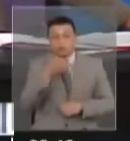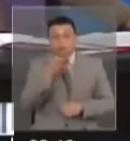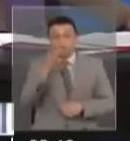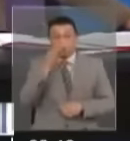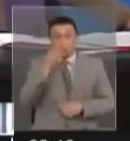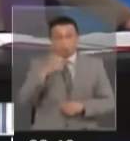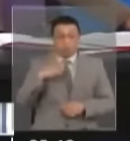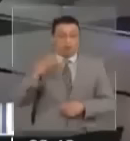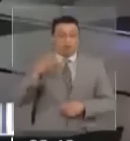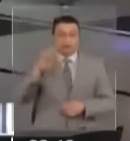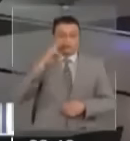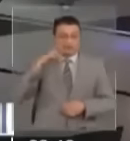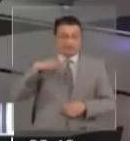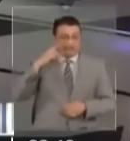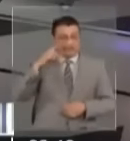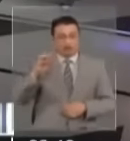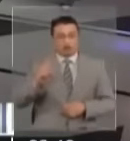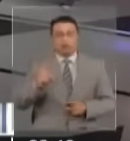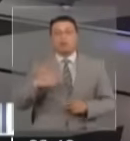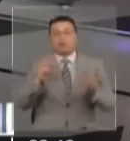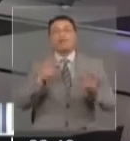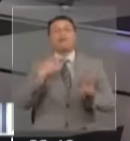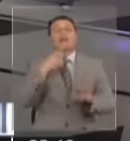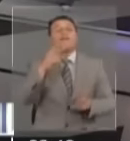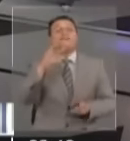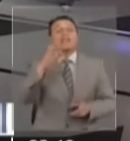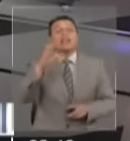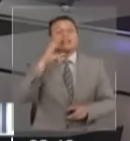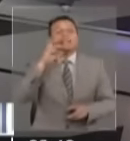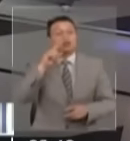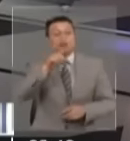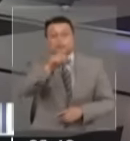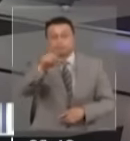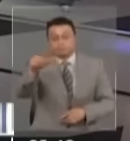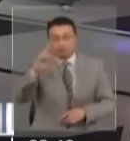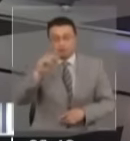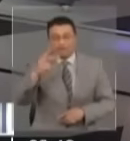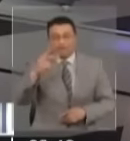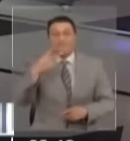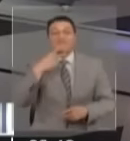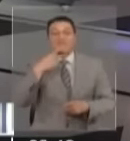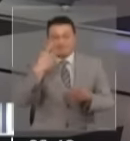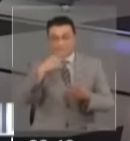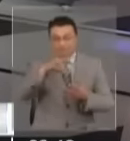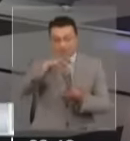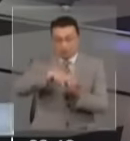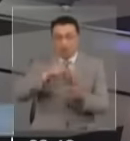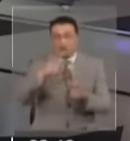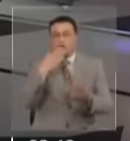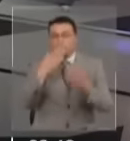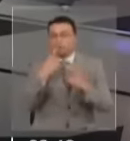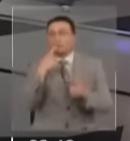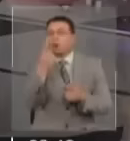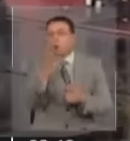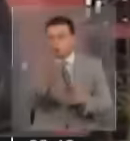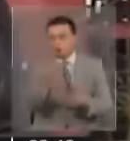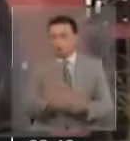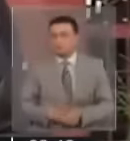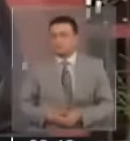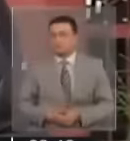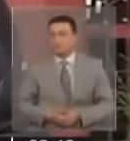cínica. Ok, queremos escuchar la voz de los vecinos, lo decíamos. Sí, Cristian Valdivia es otro vecino de Ñuñoa que nos plantea un tema de conversación.